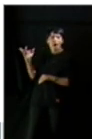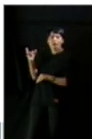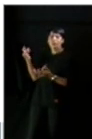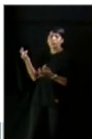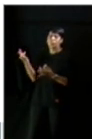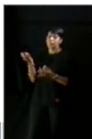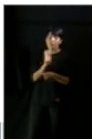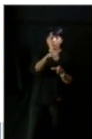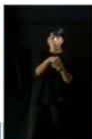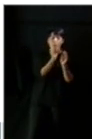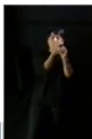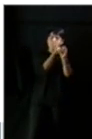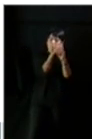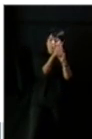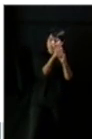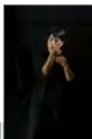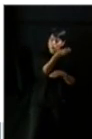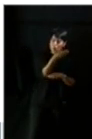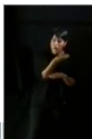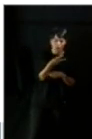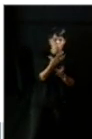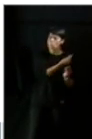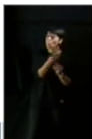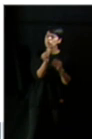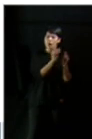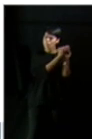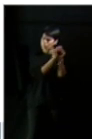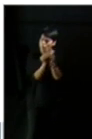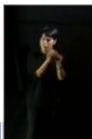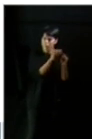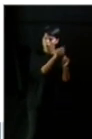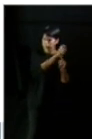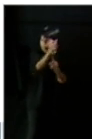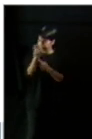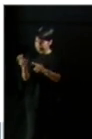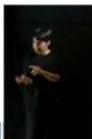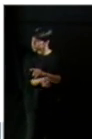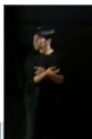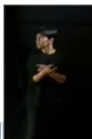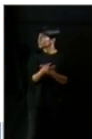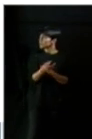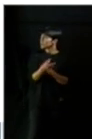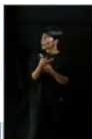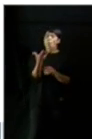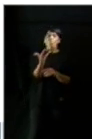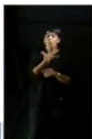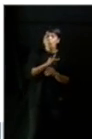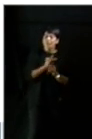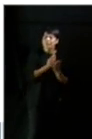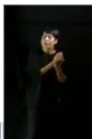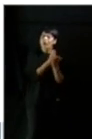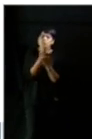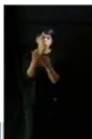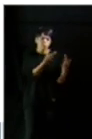microbiología gran variedad de formas y especies y la podríamos clasificar de muchas cosas de